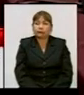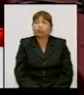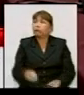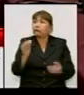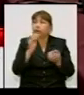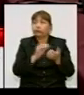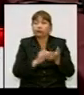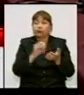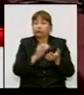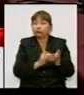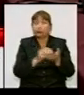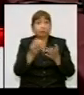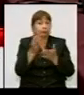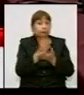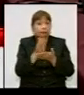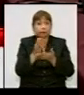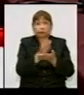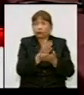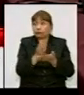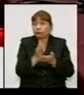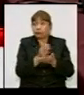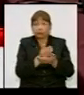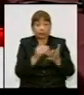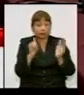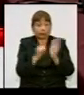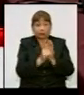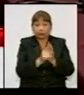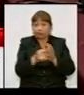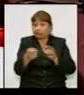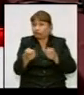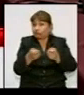Adicionalmente, hay un comité multisectorial que está liderado por